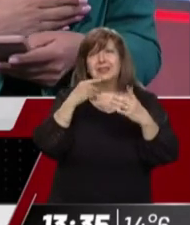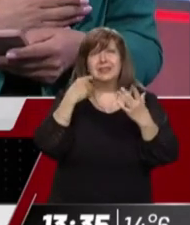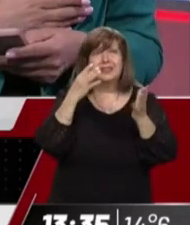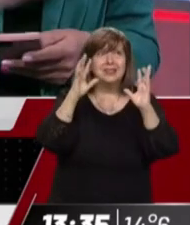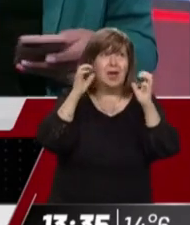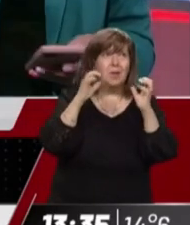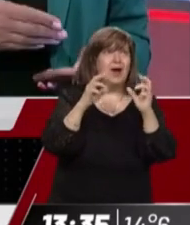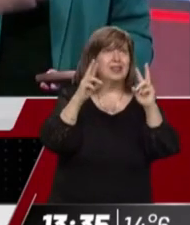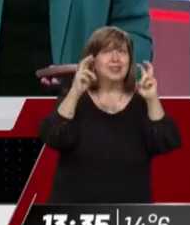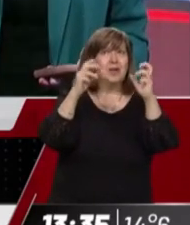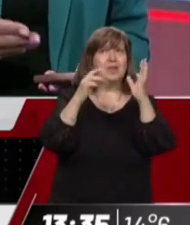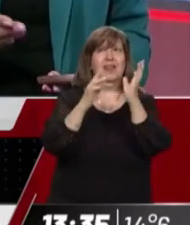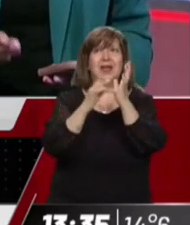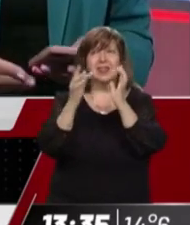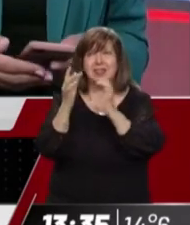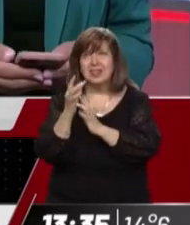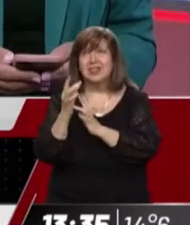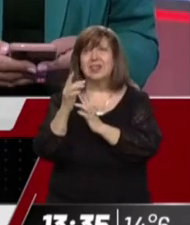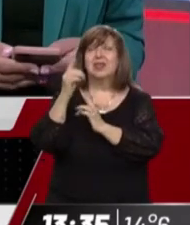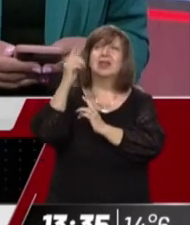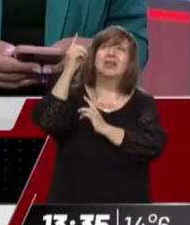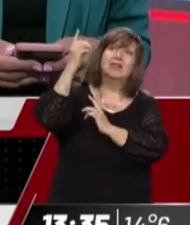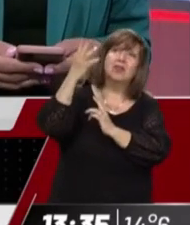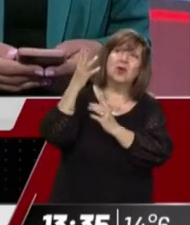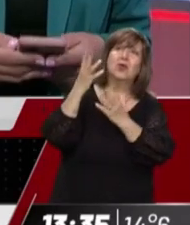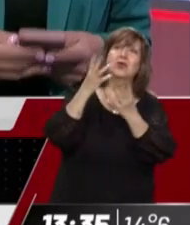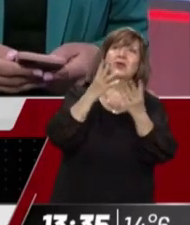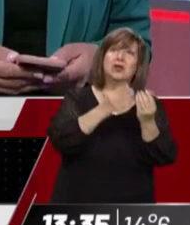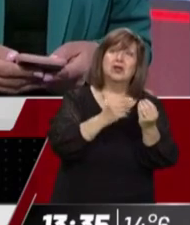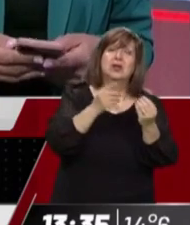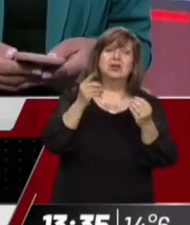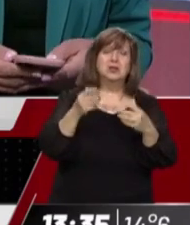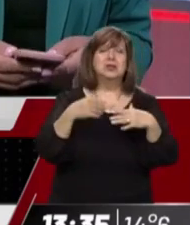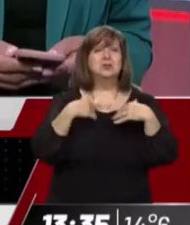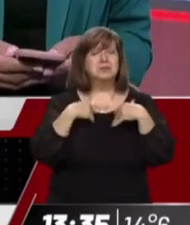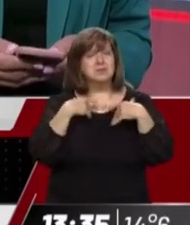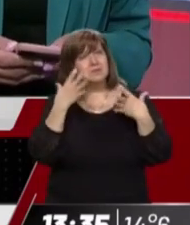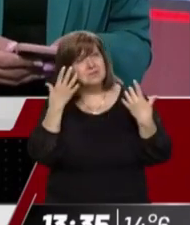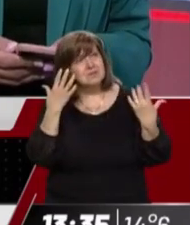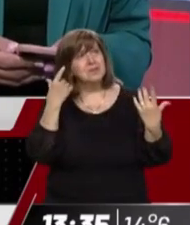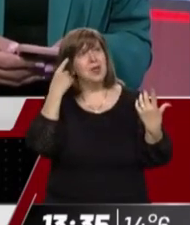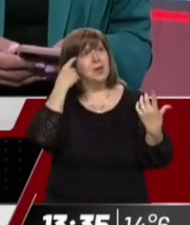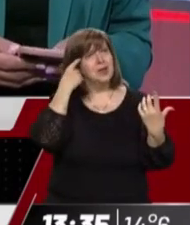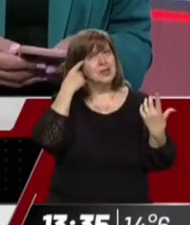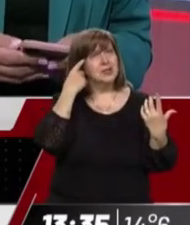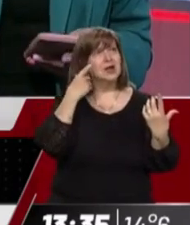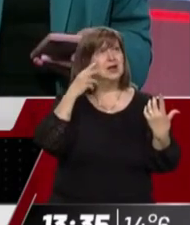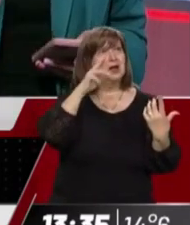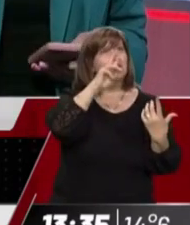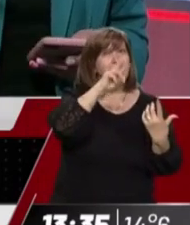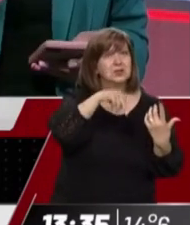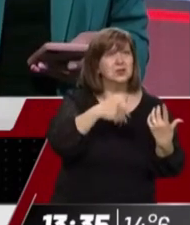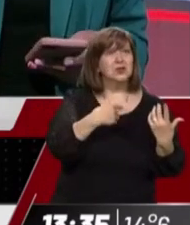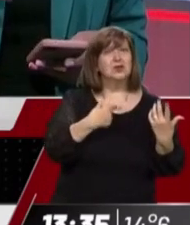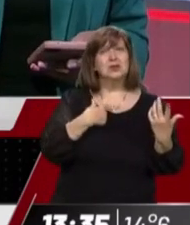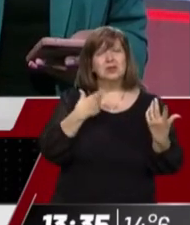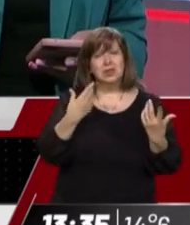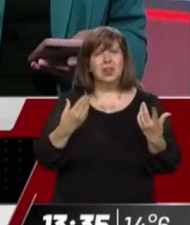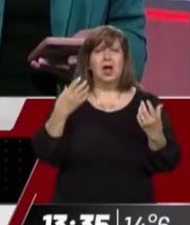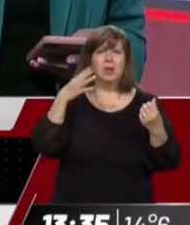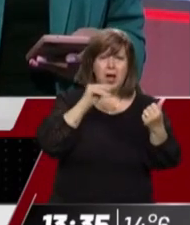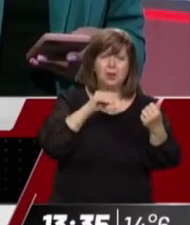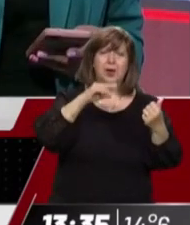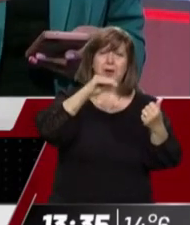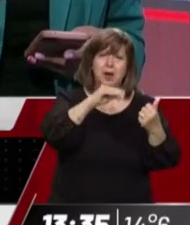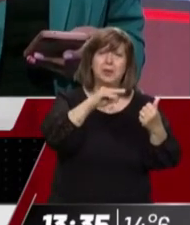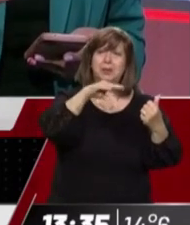Dios, tienen charlas todo el tiempo y la verdad que eso les ayuda a unirse y a recuperarse. Todo el tiempo